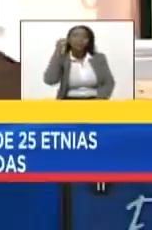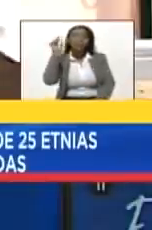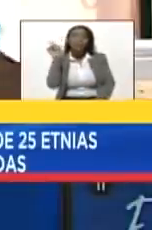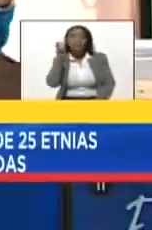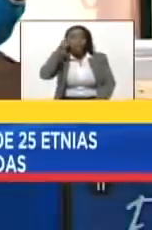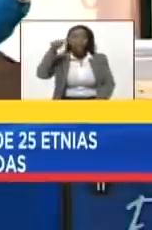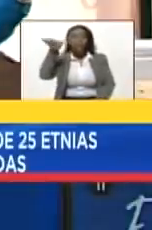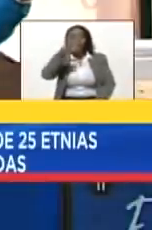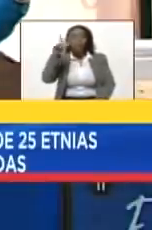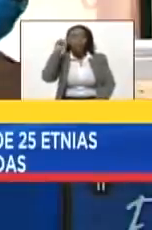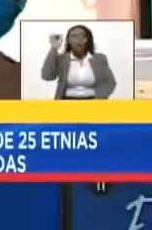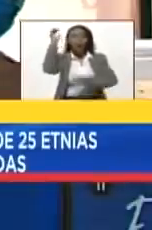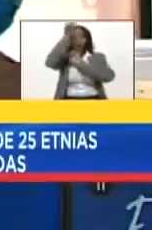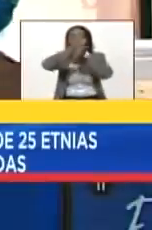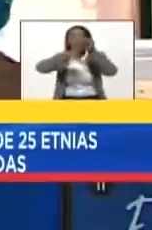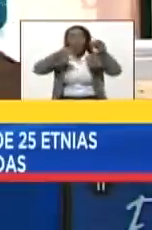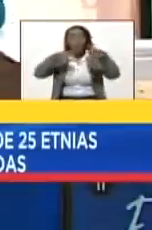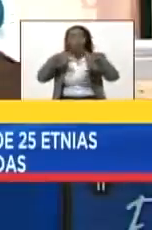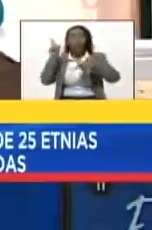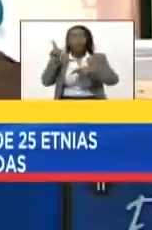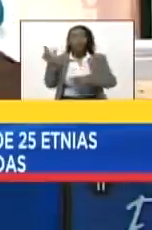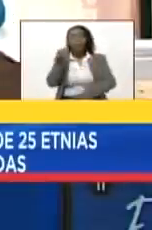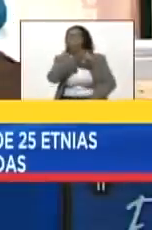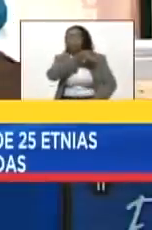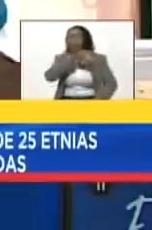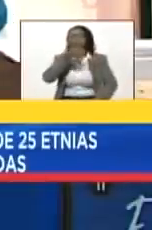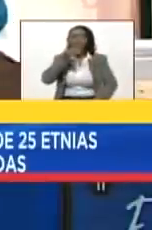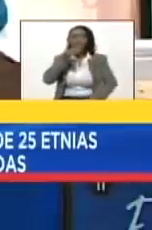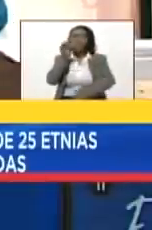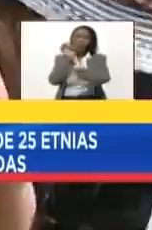que nos ha dado un extraordinario